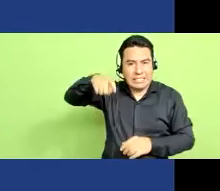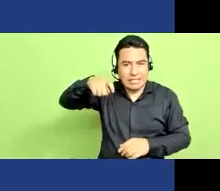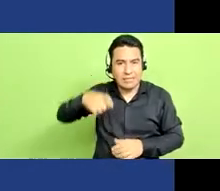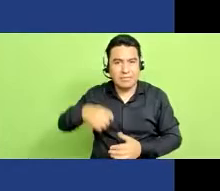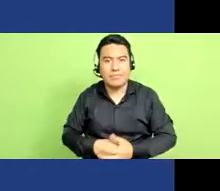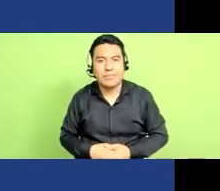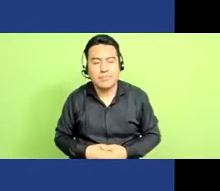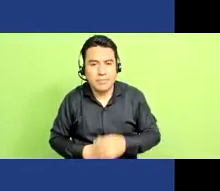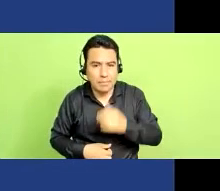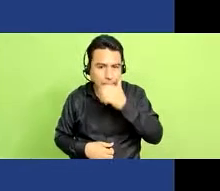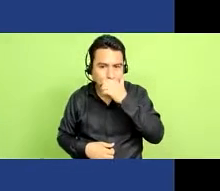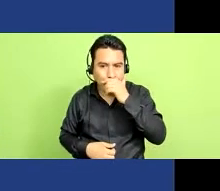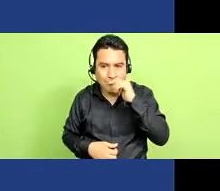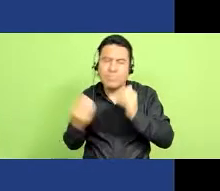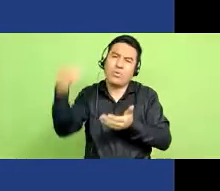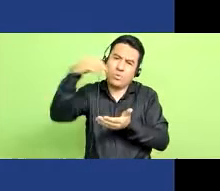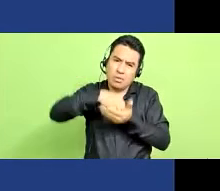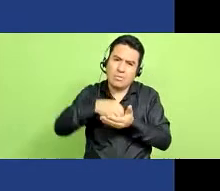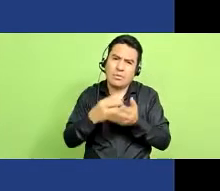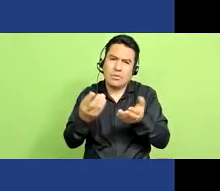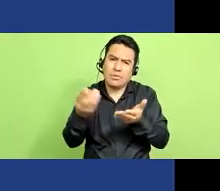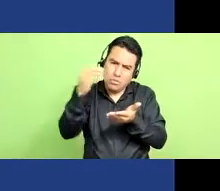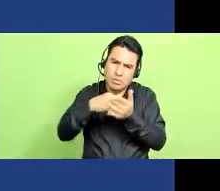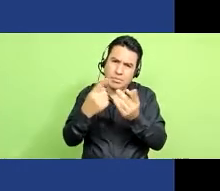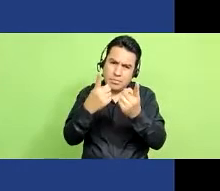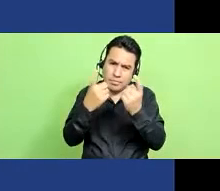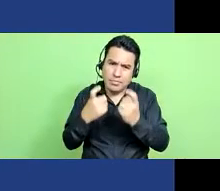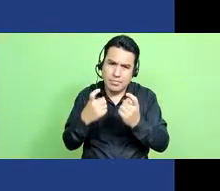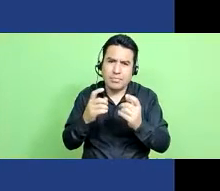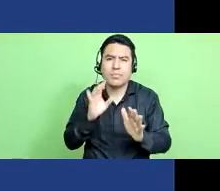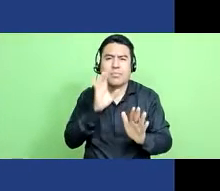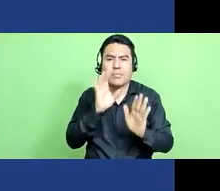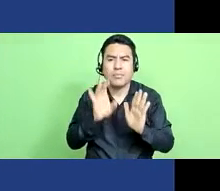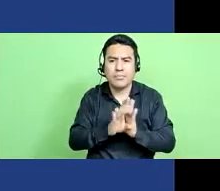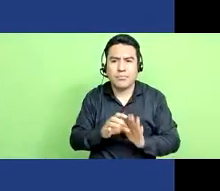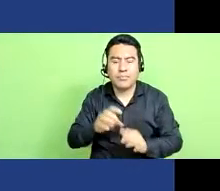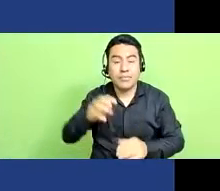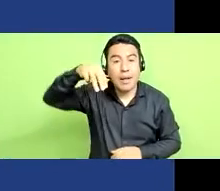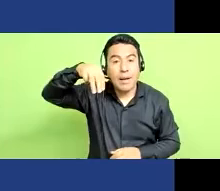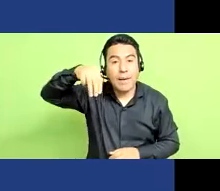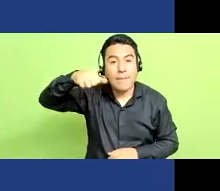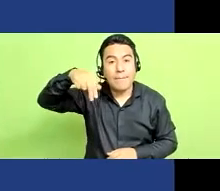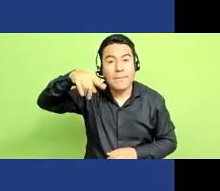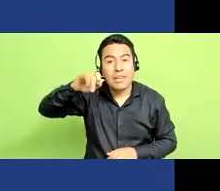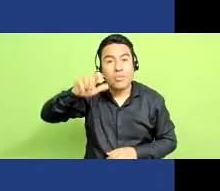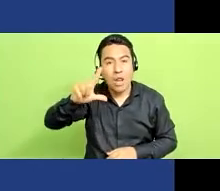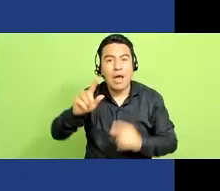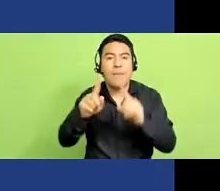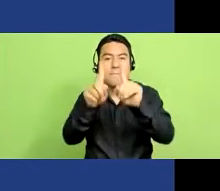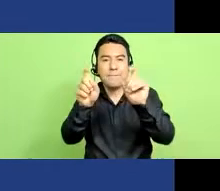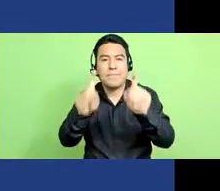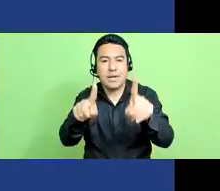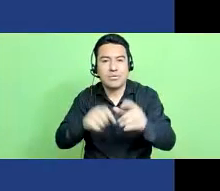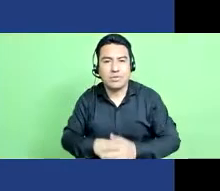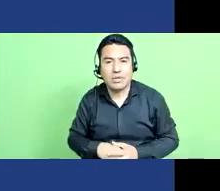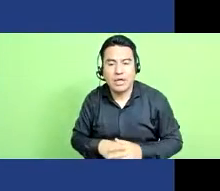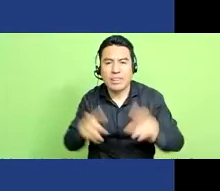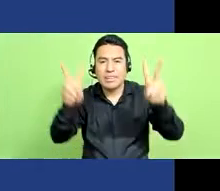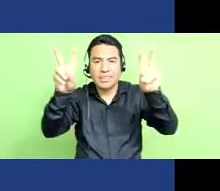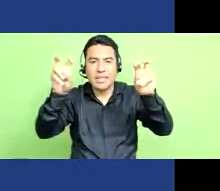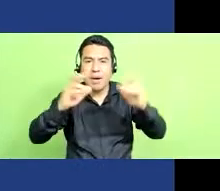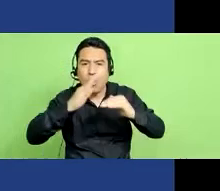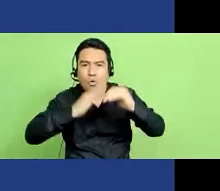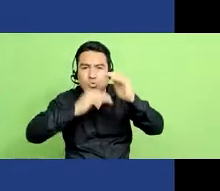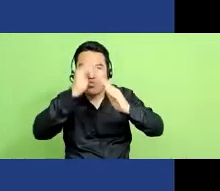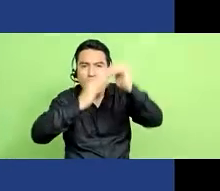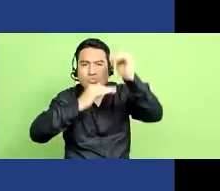repita es la primera parte manuel manuel a valentín señala en temas de construcción los sordos